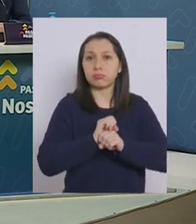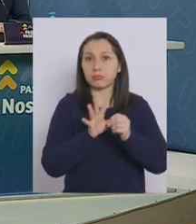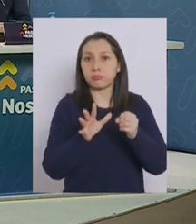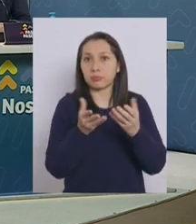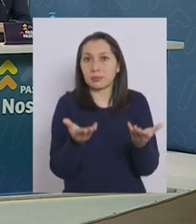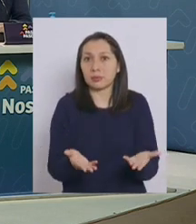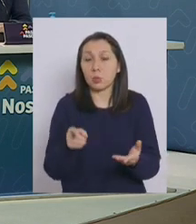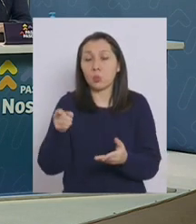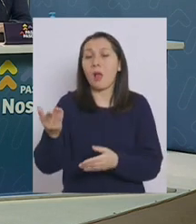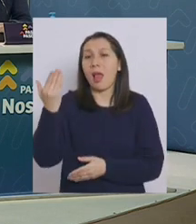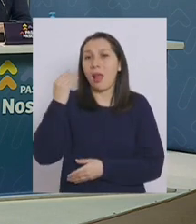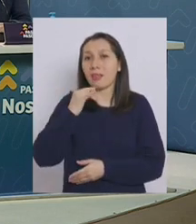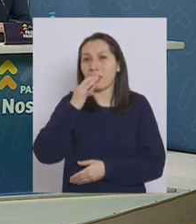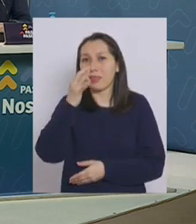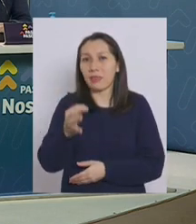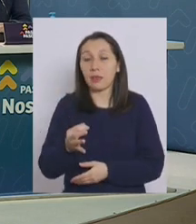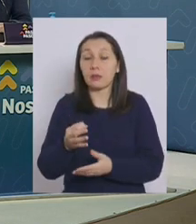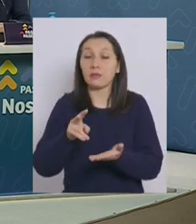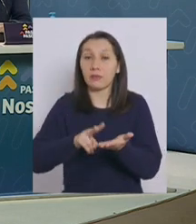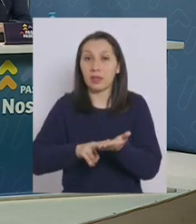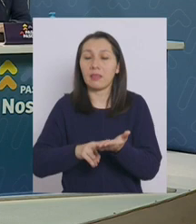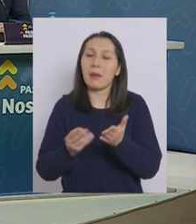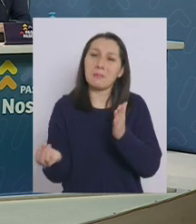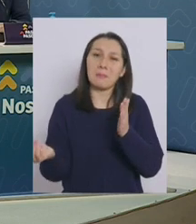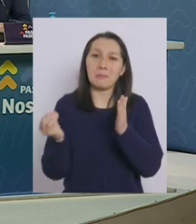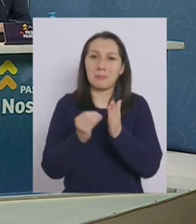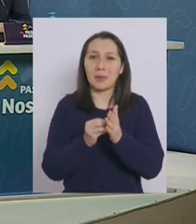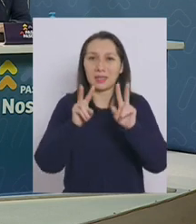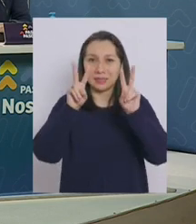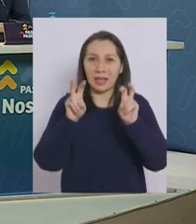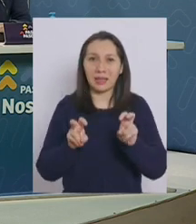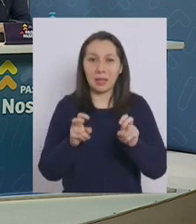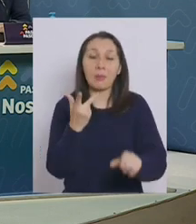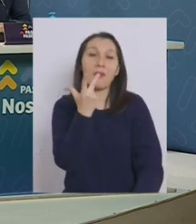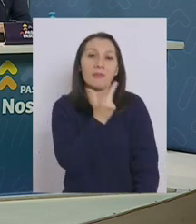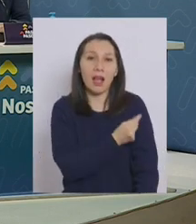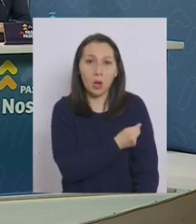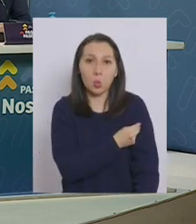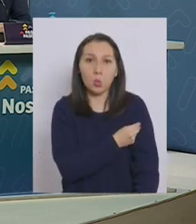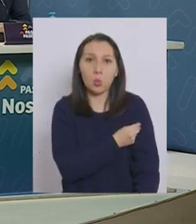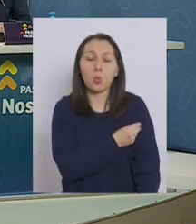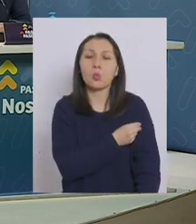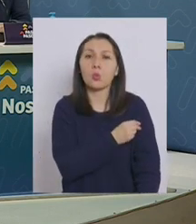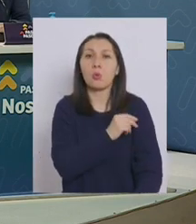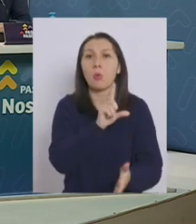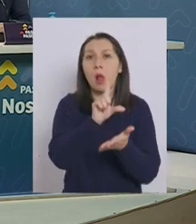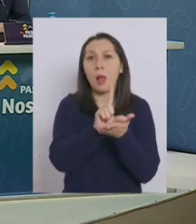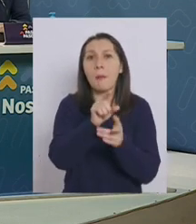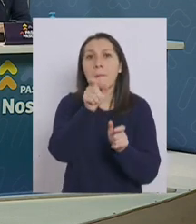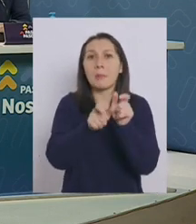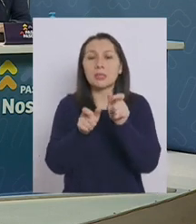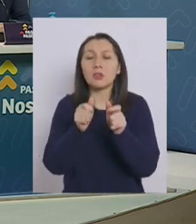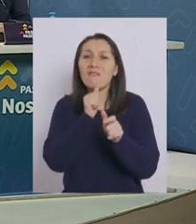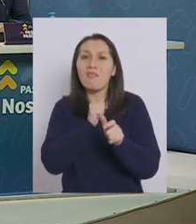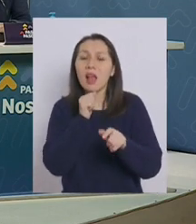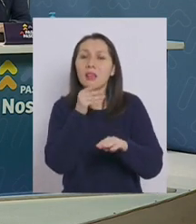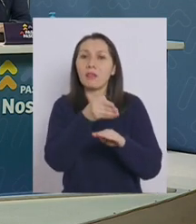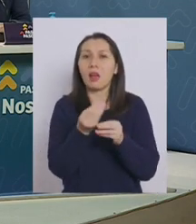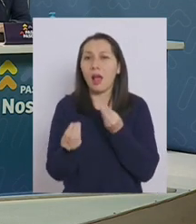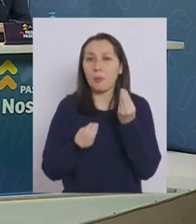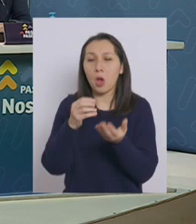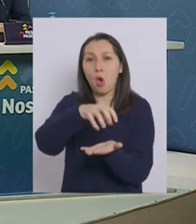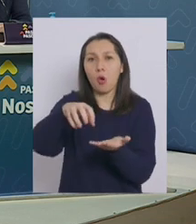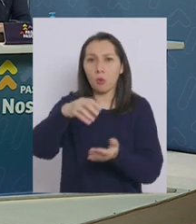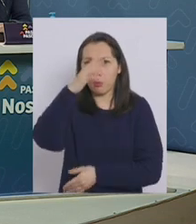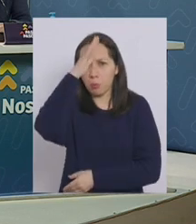ustedes igual adelantaron que sin duda que se va a reforzar el tema de la vacunación en los rezagados, pero ¿qué pasa con estas comunas? Por